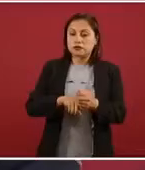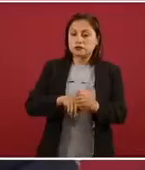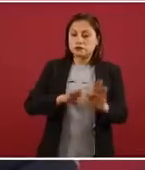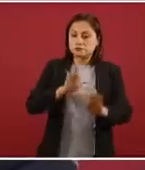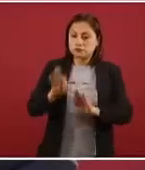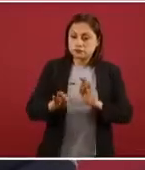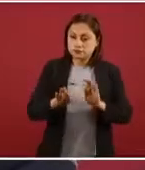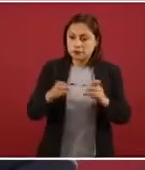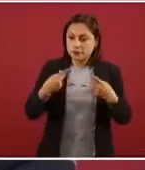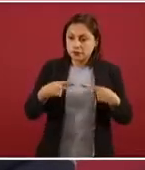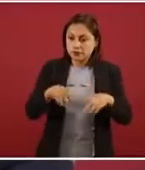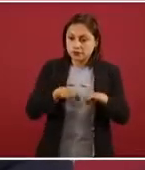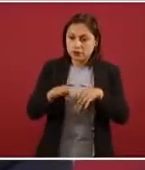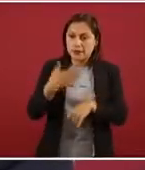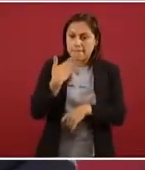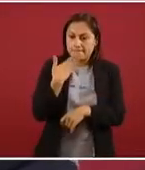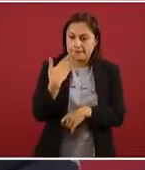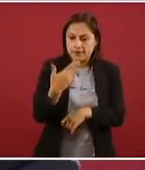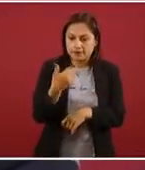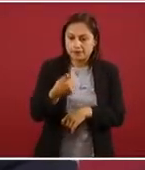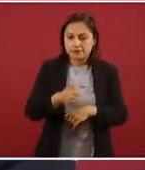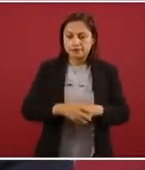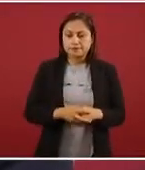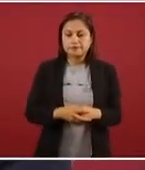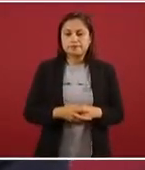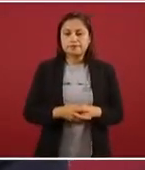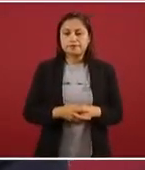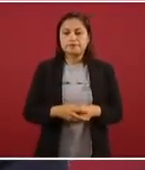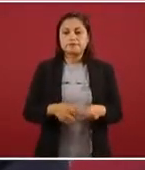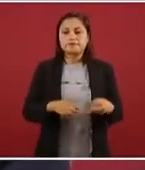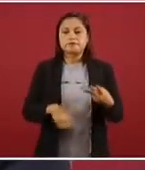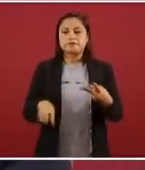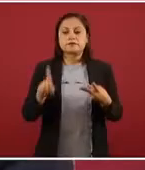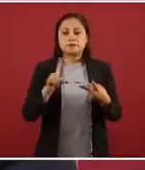los trabajadores. Segundo, de que